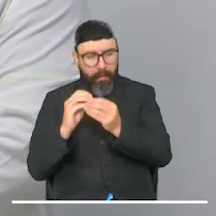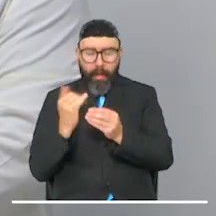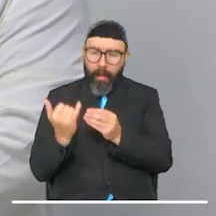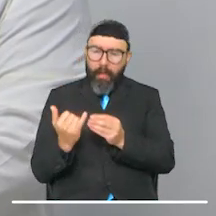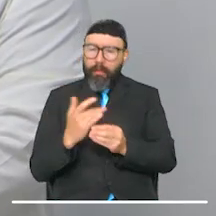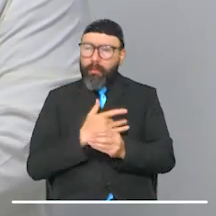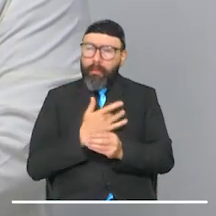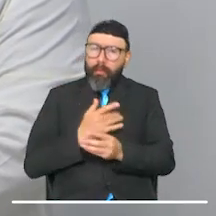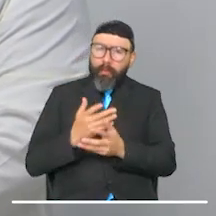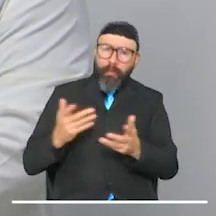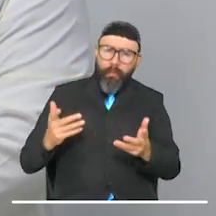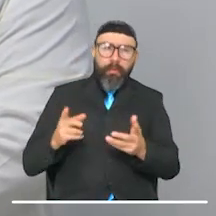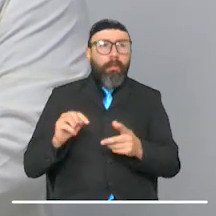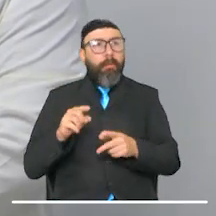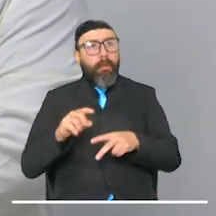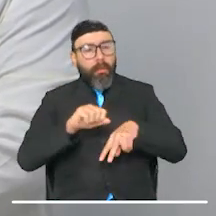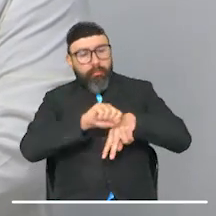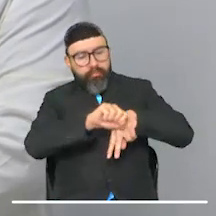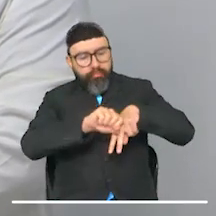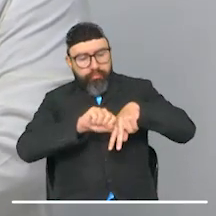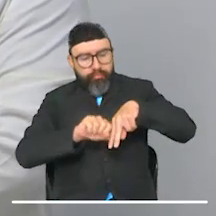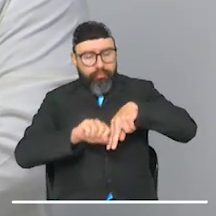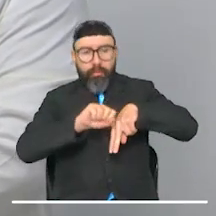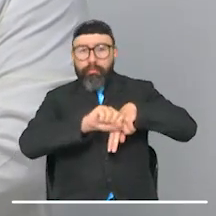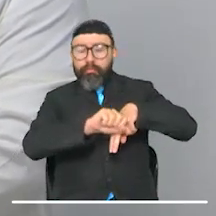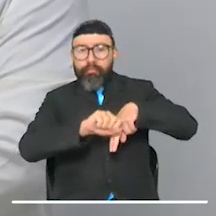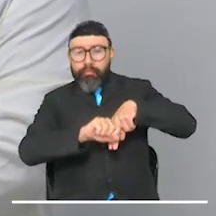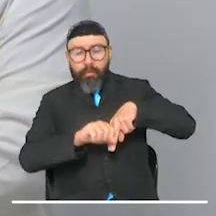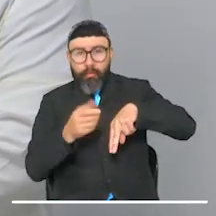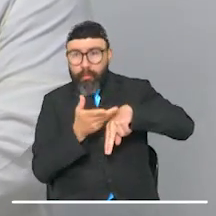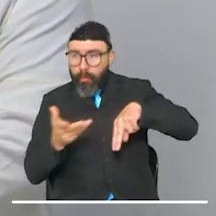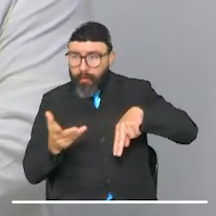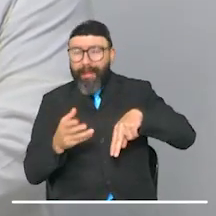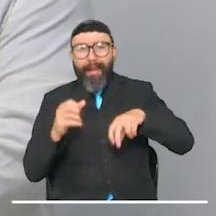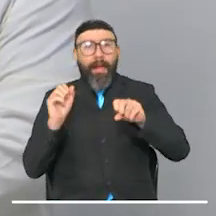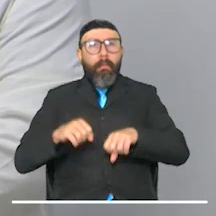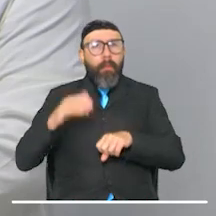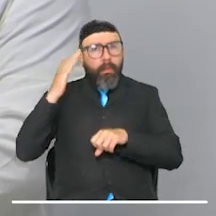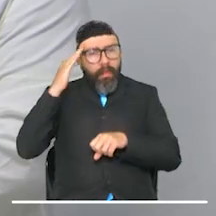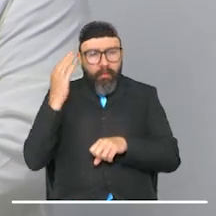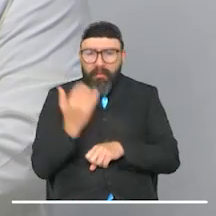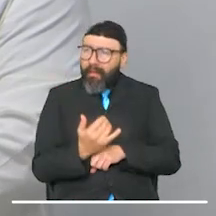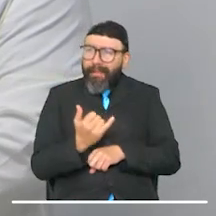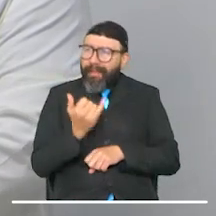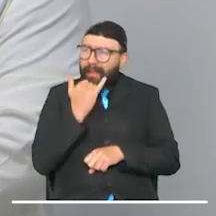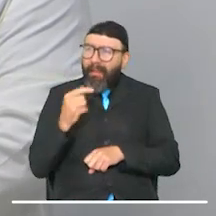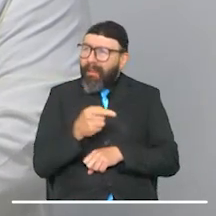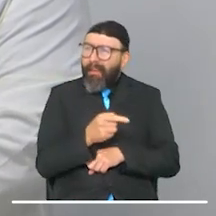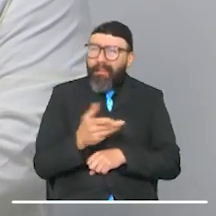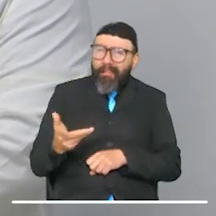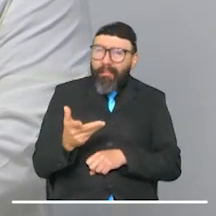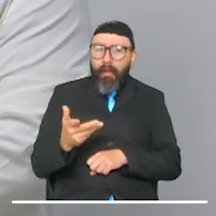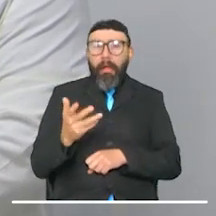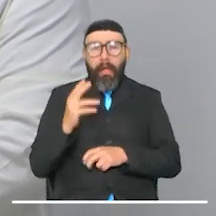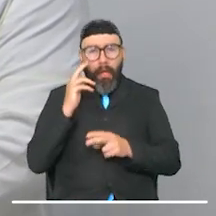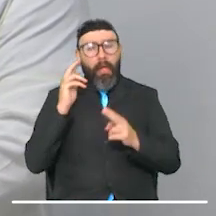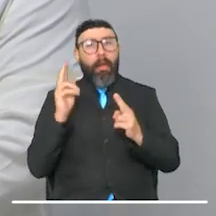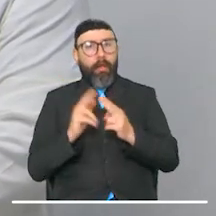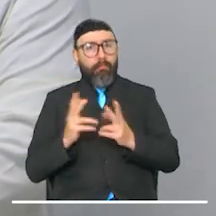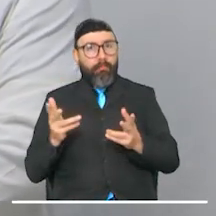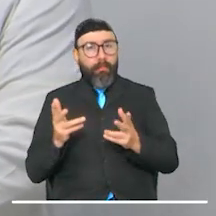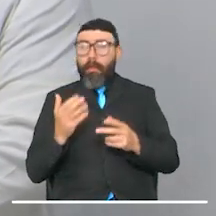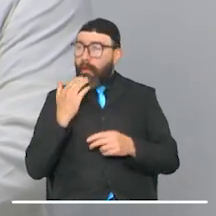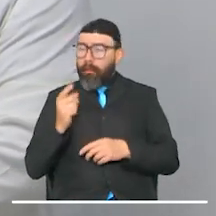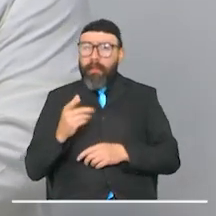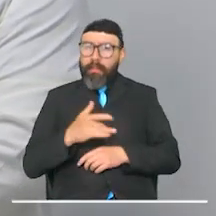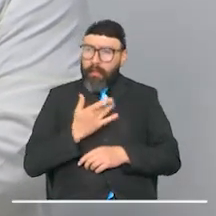métodos diagnósticos vamos a poder saber qué sistema está comprometido Generalmente los síntomas son